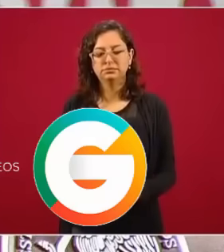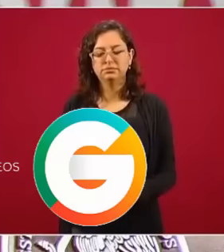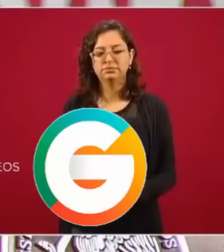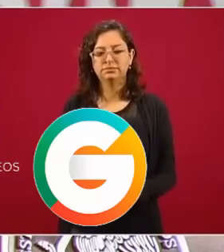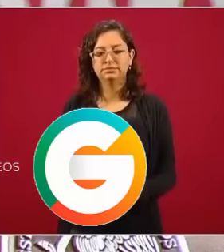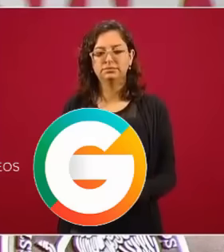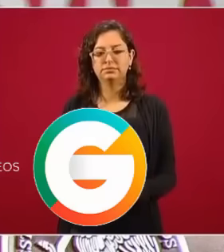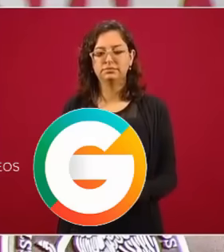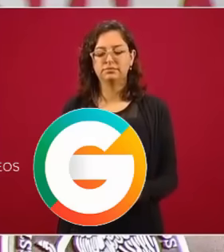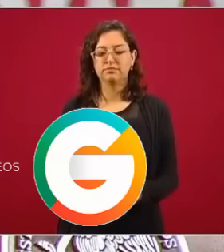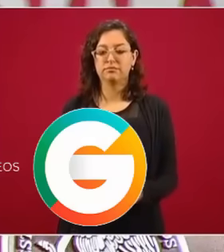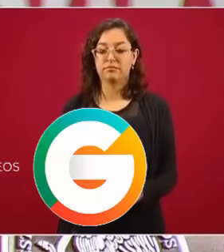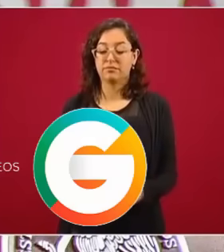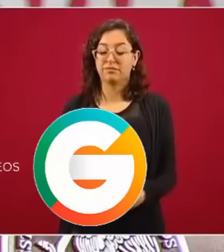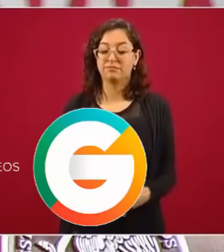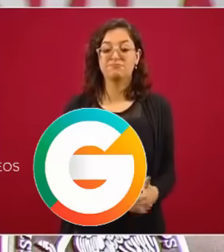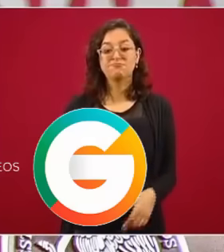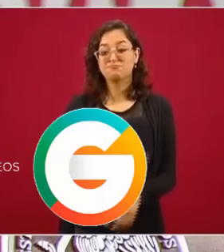Las masacres.